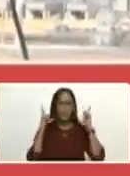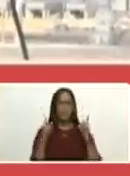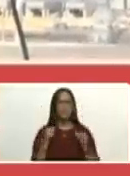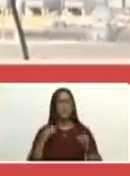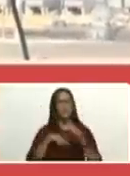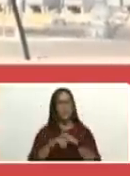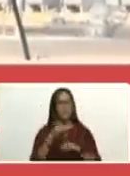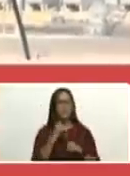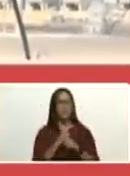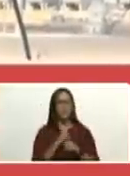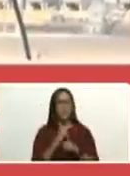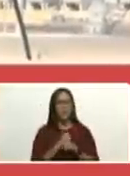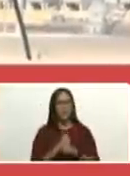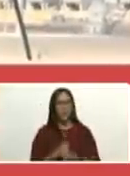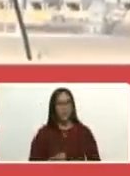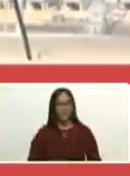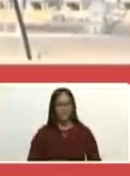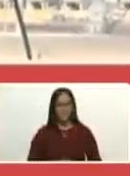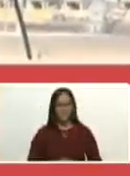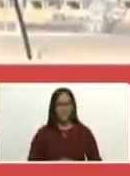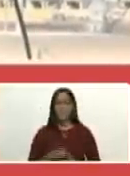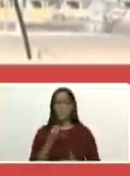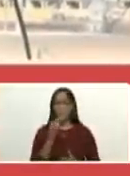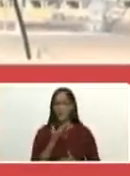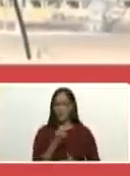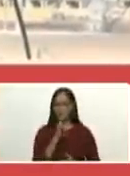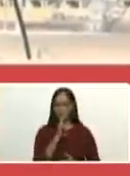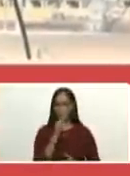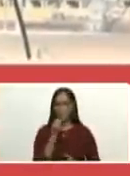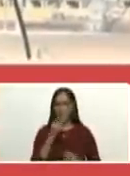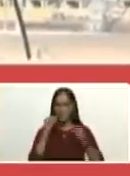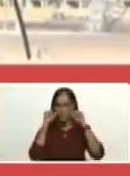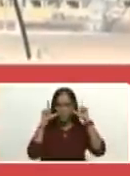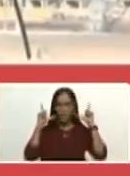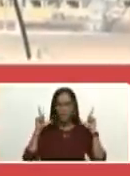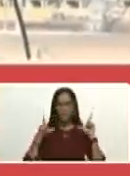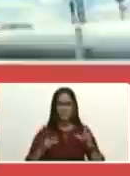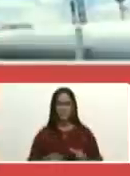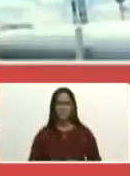de los trabajadores y trabajadoras. Buenas noticias y buenas sorpresas.